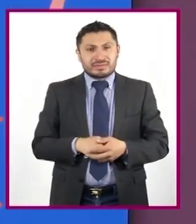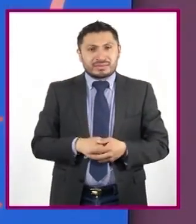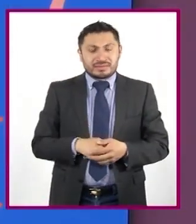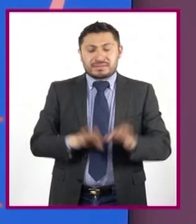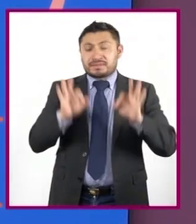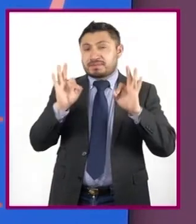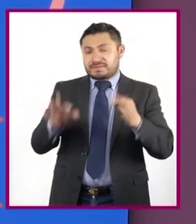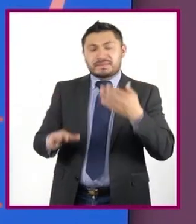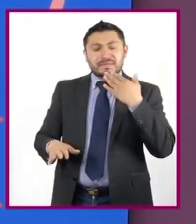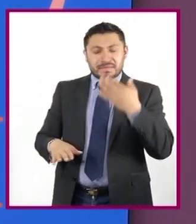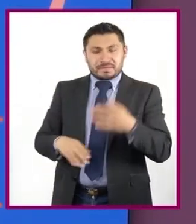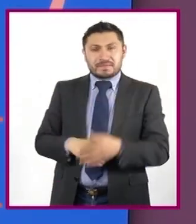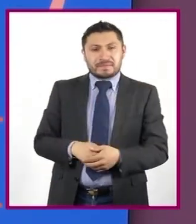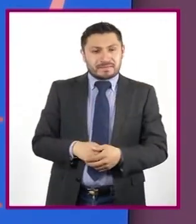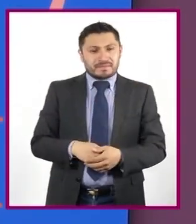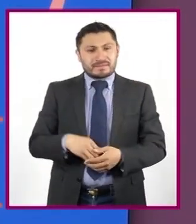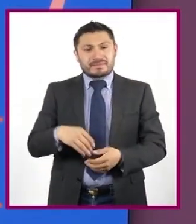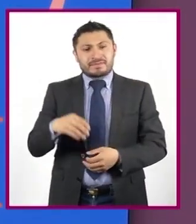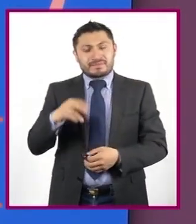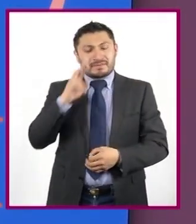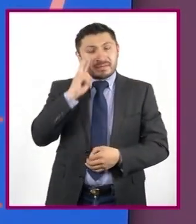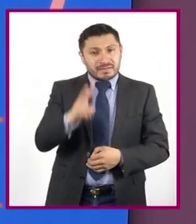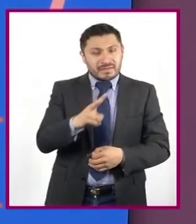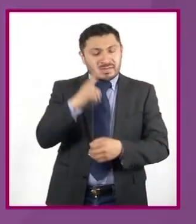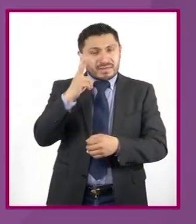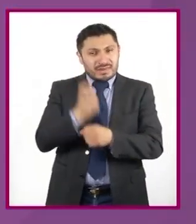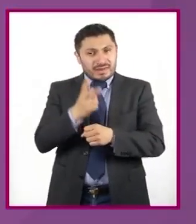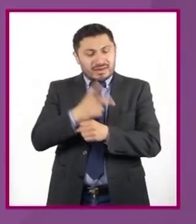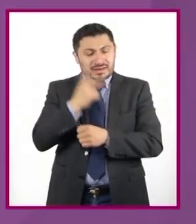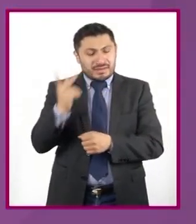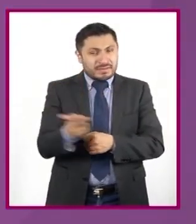Excelente respuesta. Vamos con la segunda pregunta.